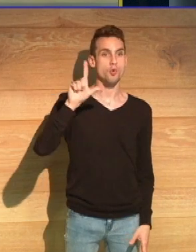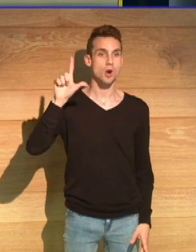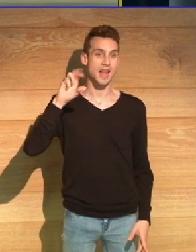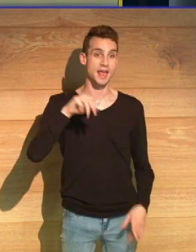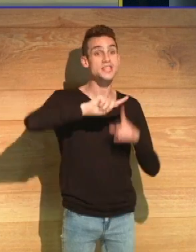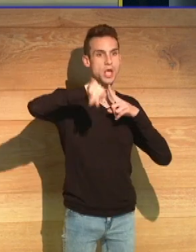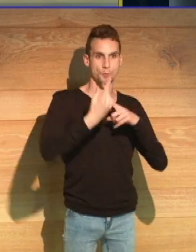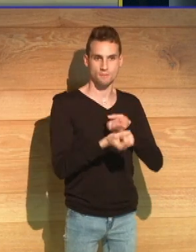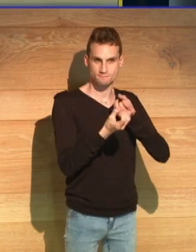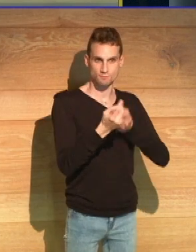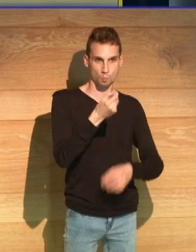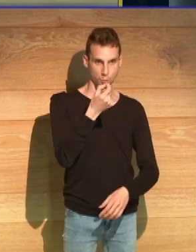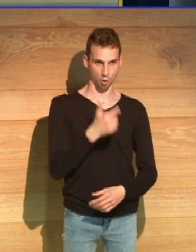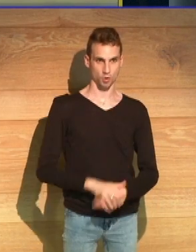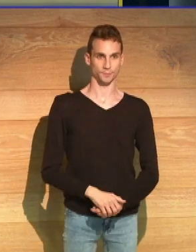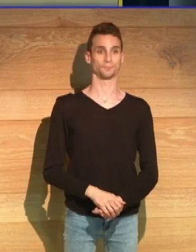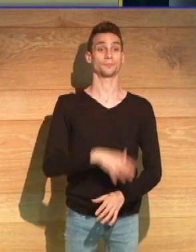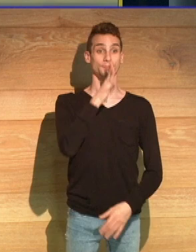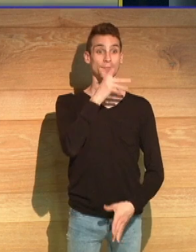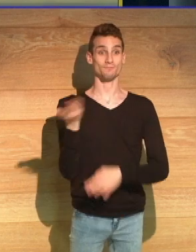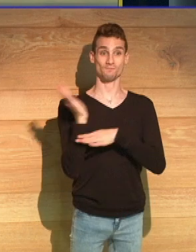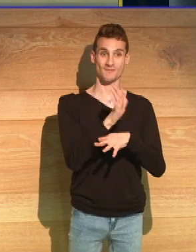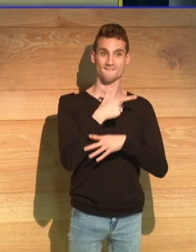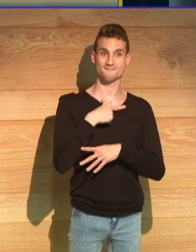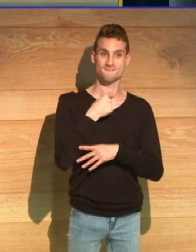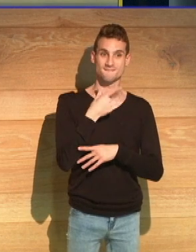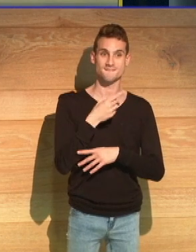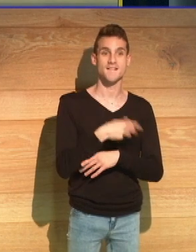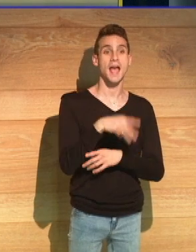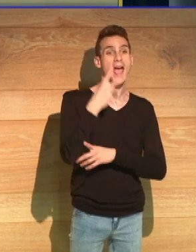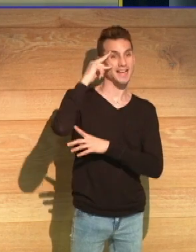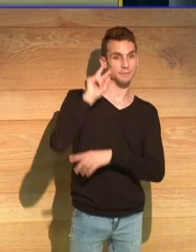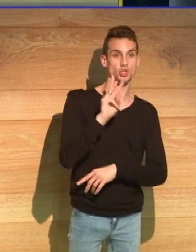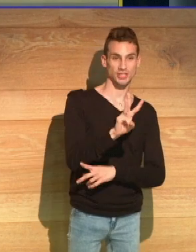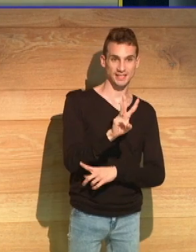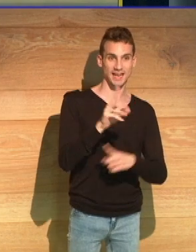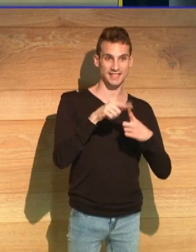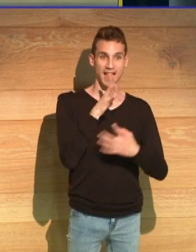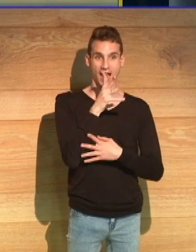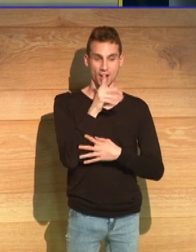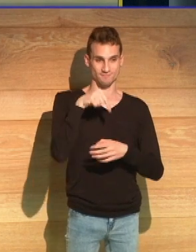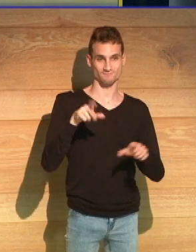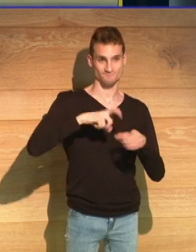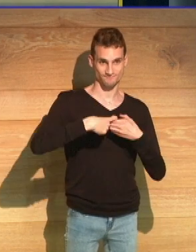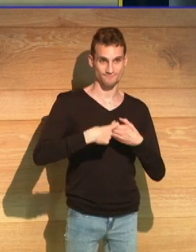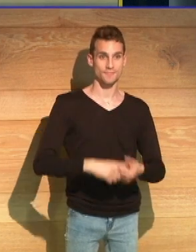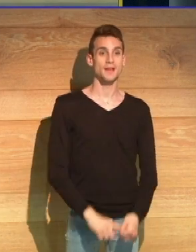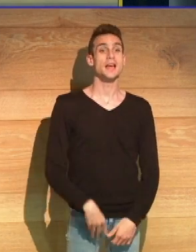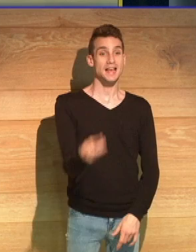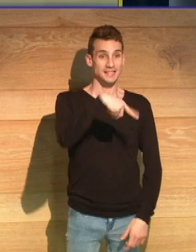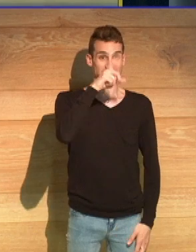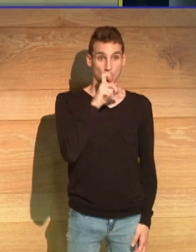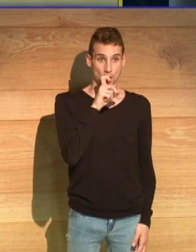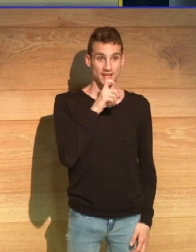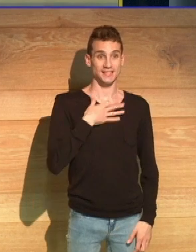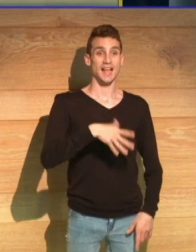más adelante. Ahora me gustaría presentaros a los tres expertos que nos van a acompañar en este encuentro. Recordad que el